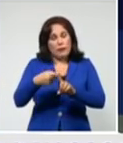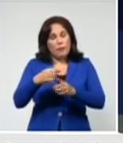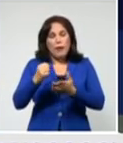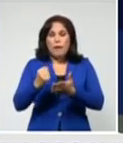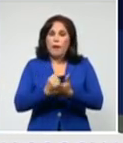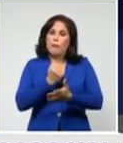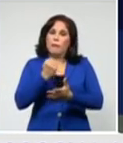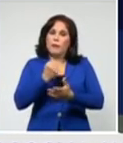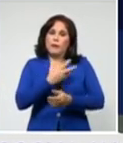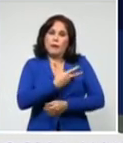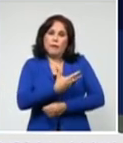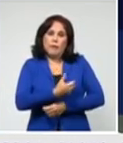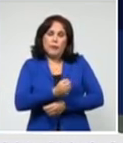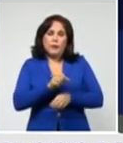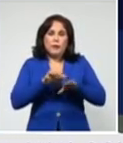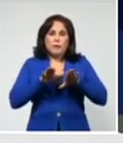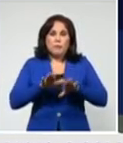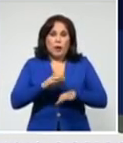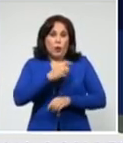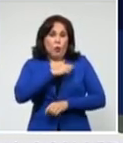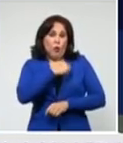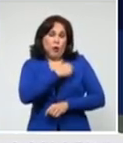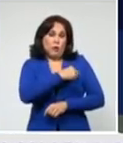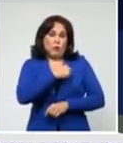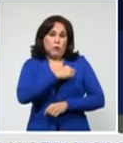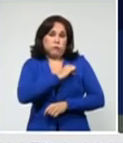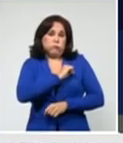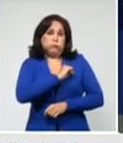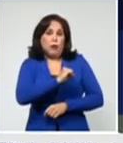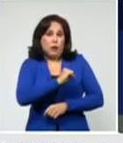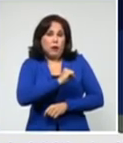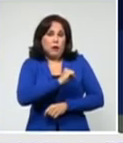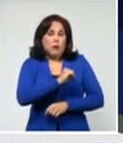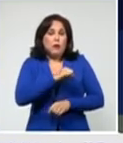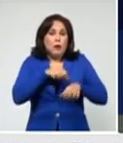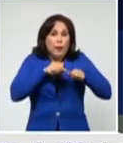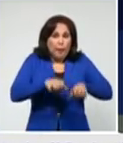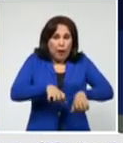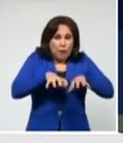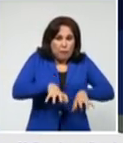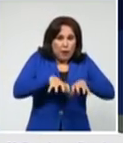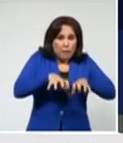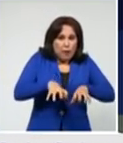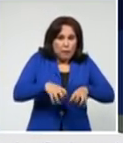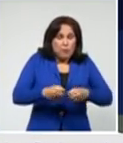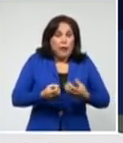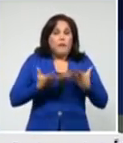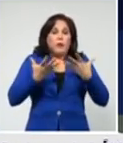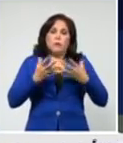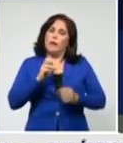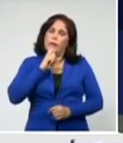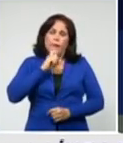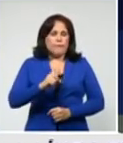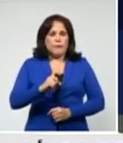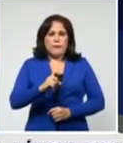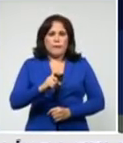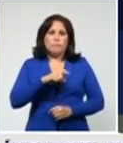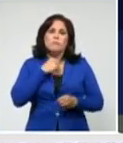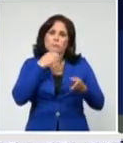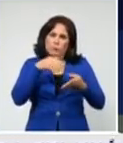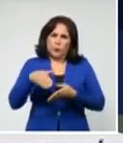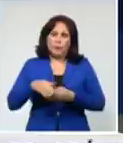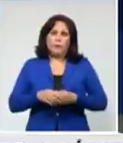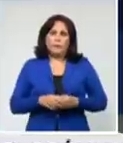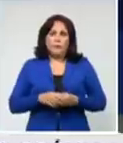lamentablemente hizo un paro cardiorrespiratorio. Se trató de reanimar y no fue posible.